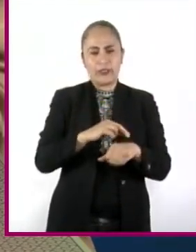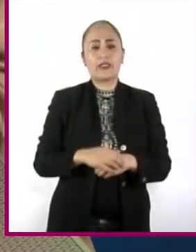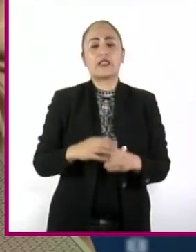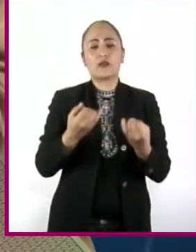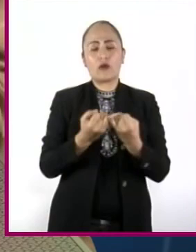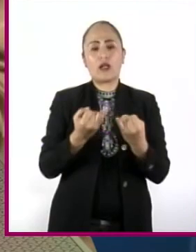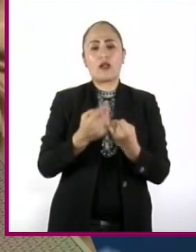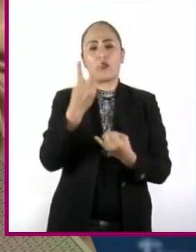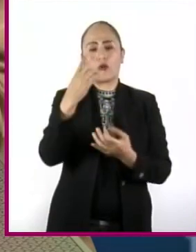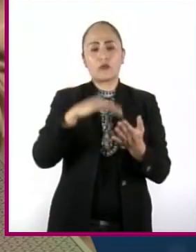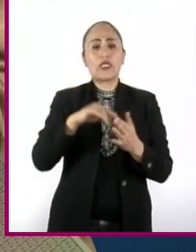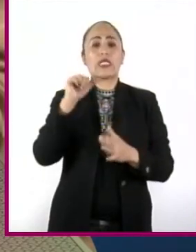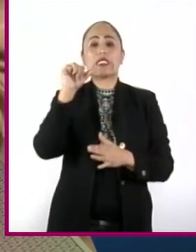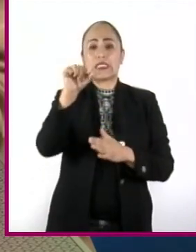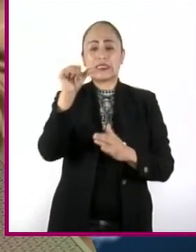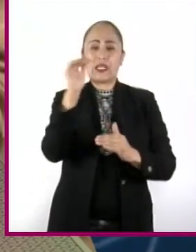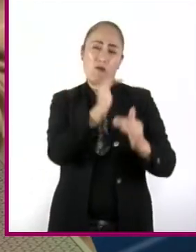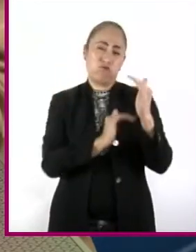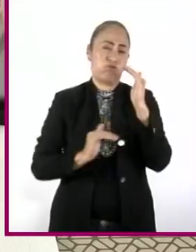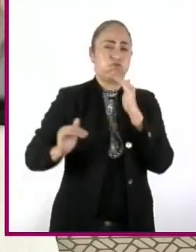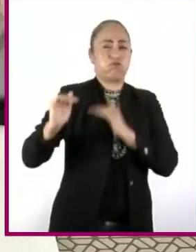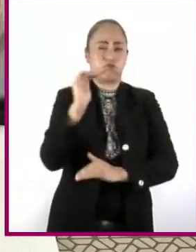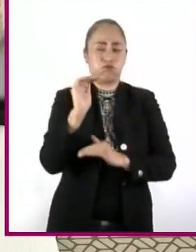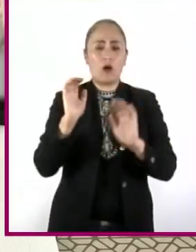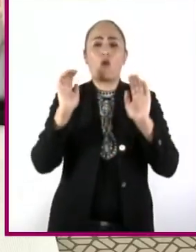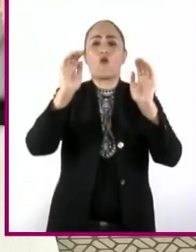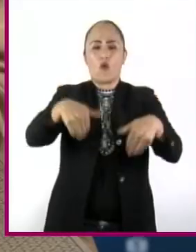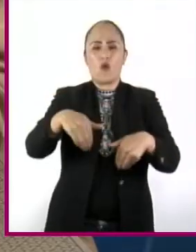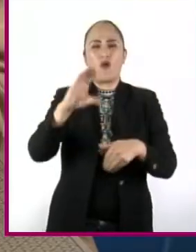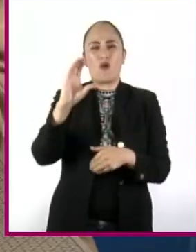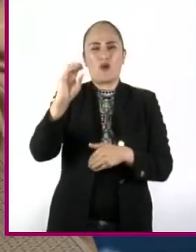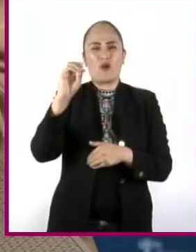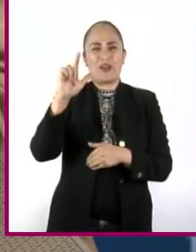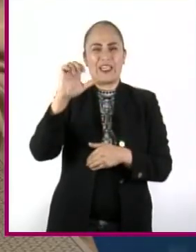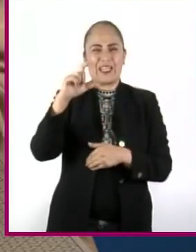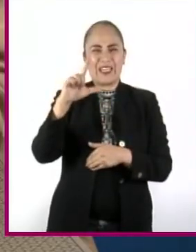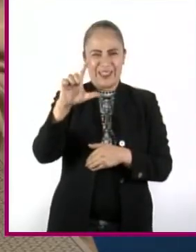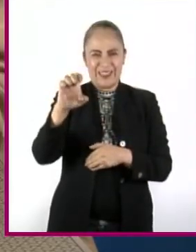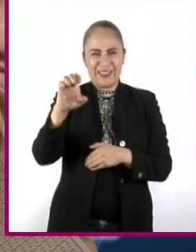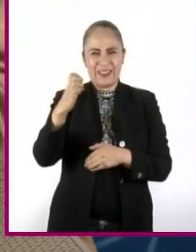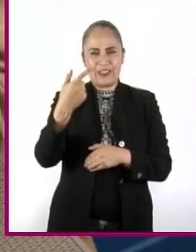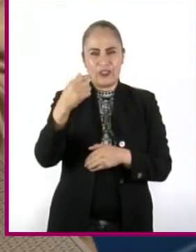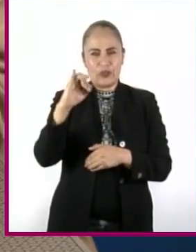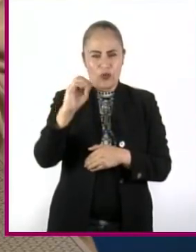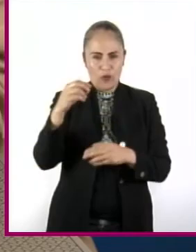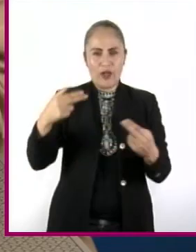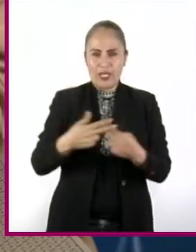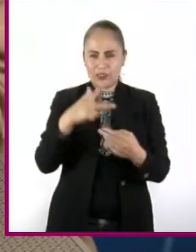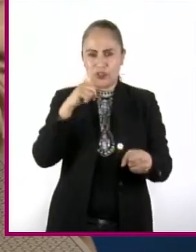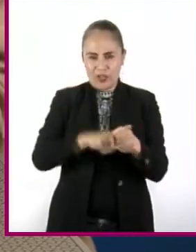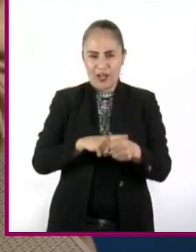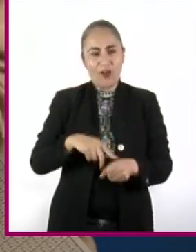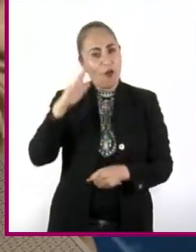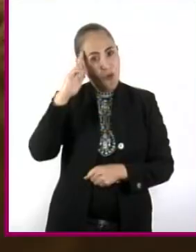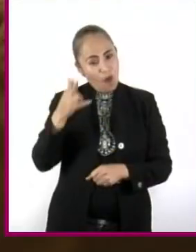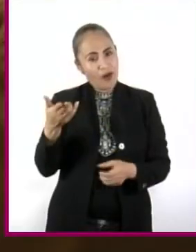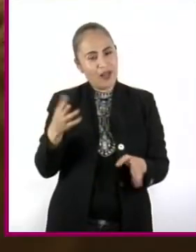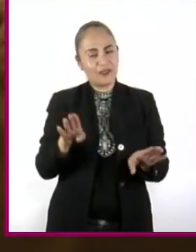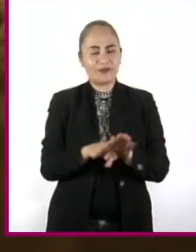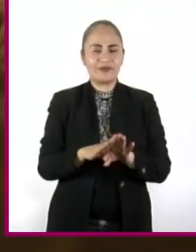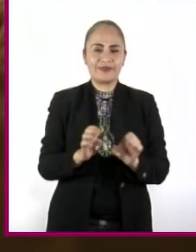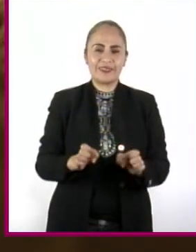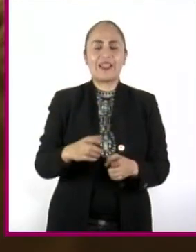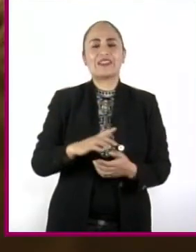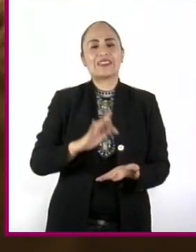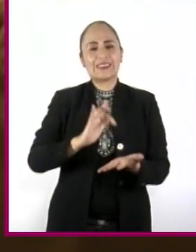institución académica del país, el Colegio Nacional. Hola, ¿qué tal? Hola doctor, gracias por la entrevista. Hola doctor, muchas gracias. Me